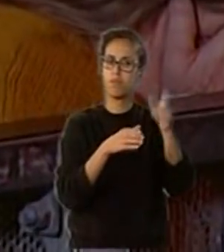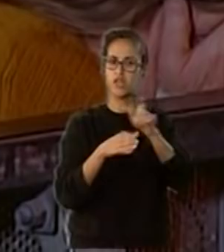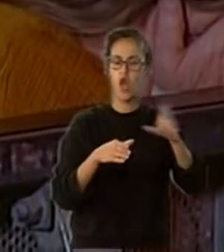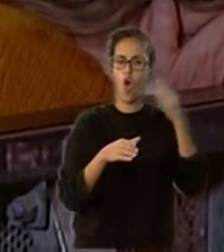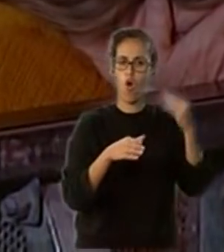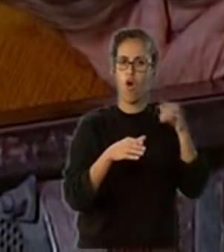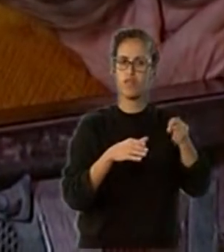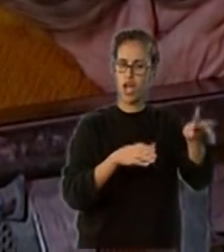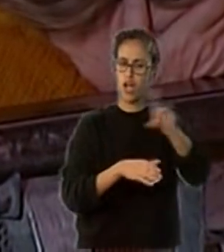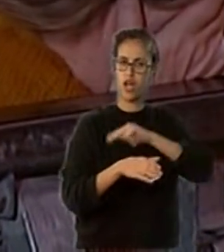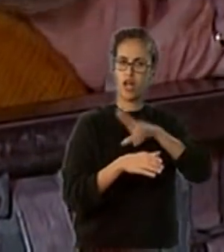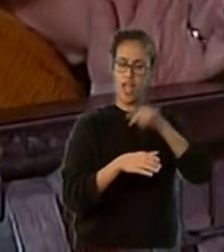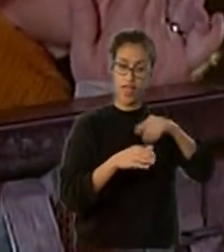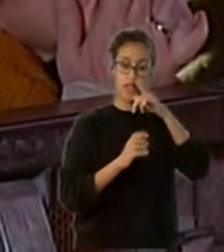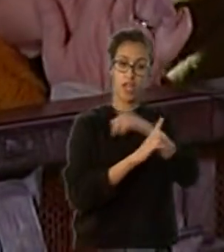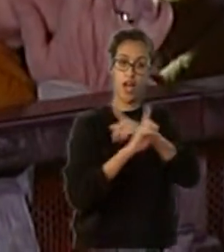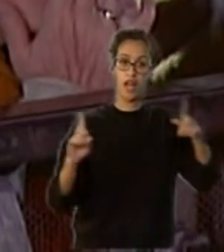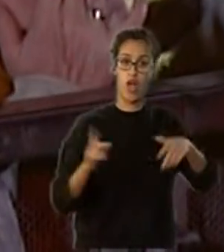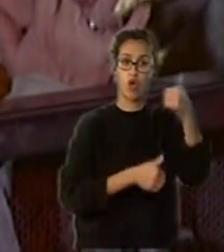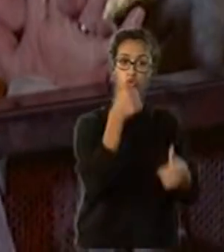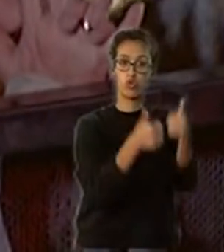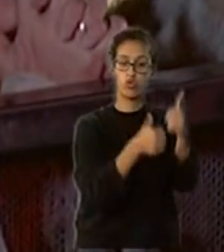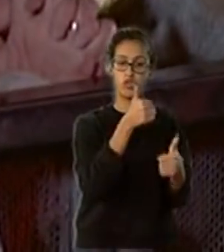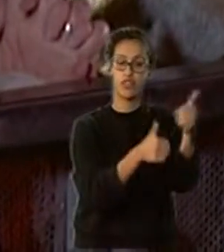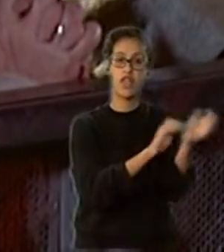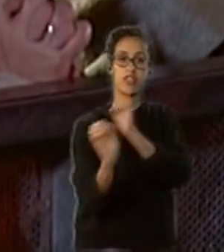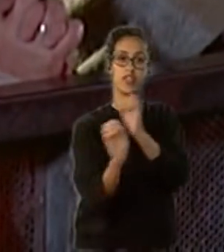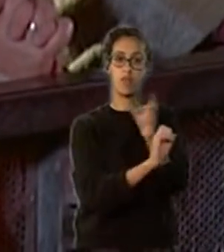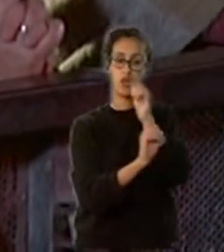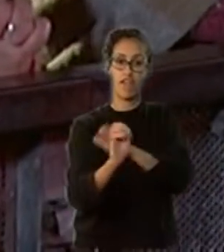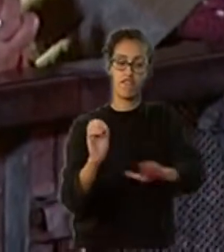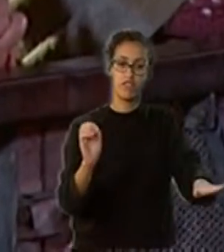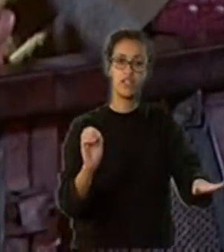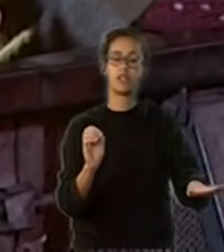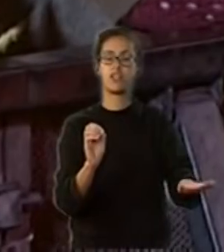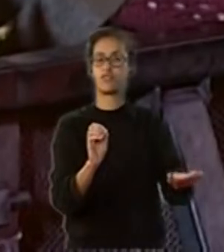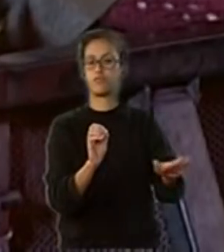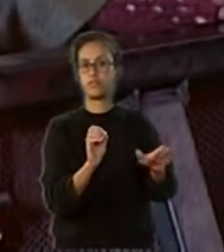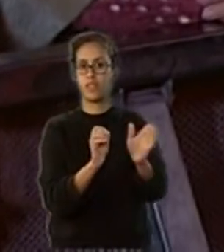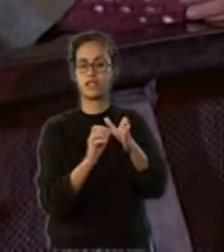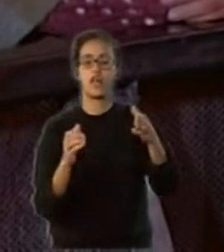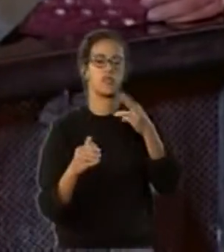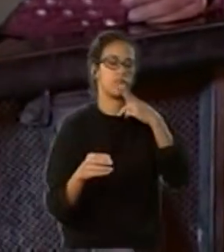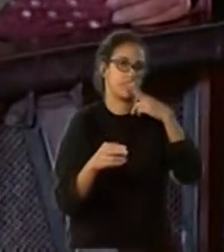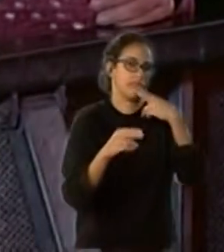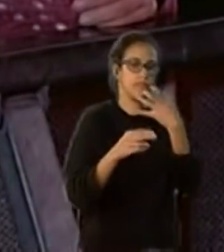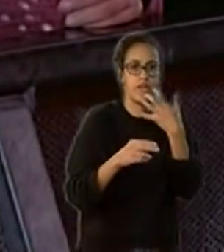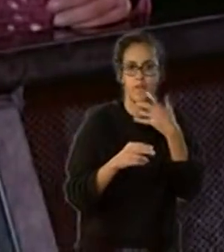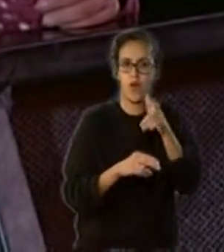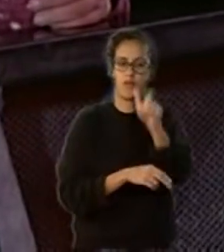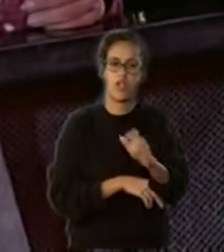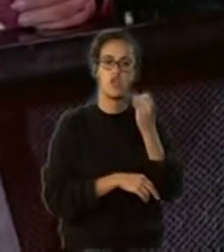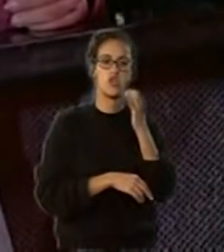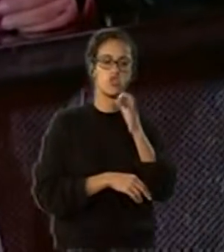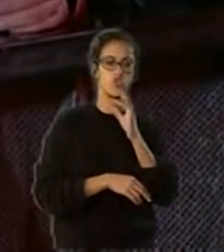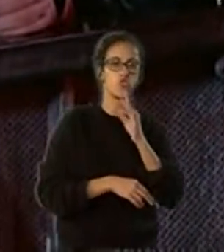este año han obtenido premios en el concurso de murgas infantiles. Leroy Casaña, Joshua Sánchez,